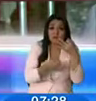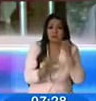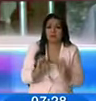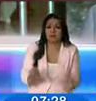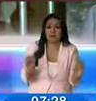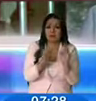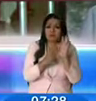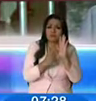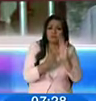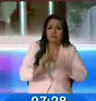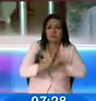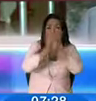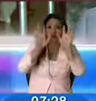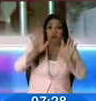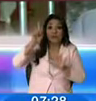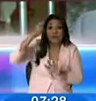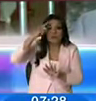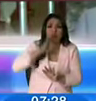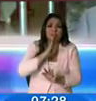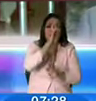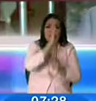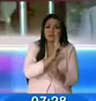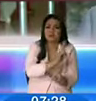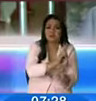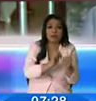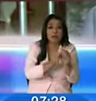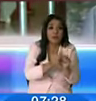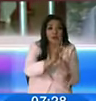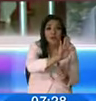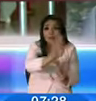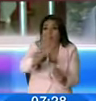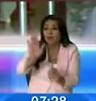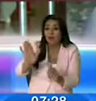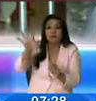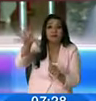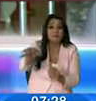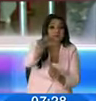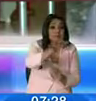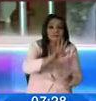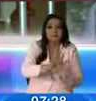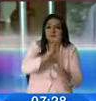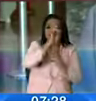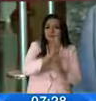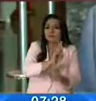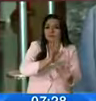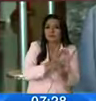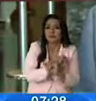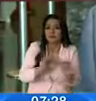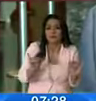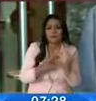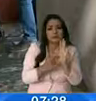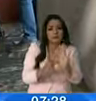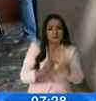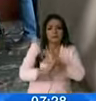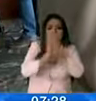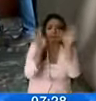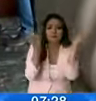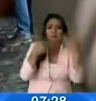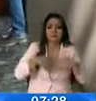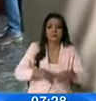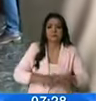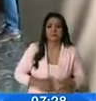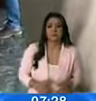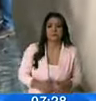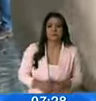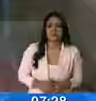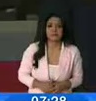dado muestras claras en este gobierno de que cada función del Estado tiene su independencia para actuar y creo que ya se ha dado muestras al respecto. Informo Javier